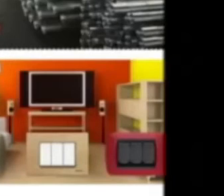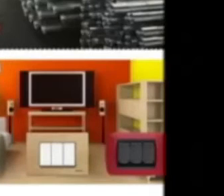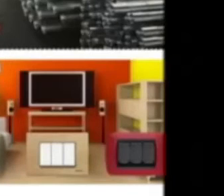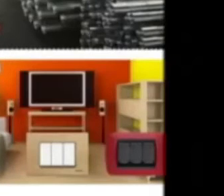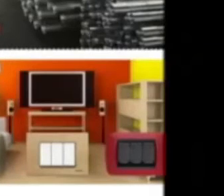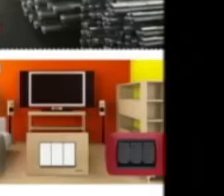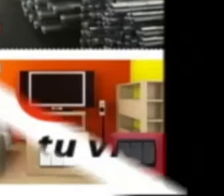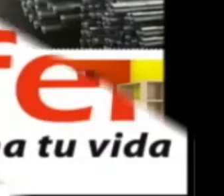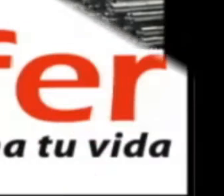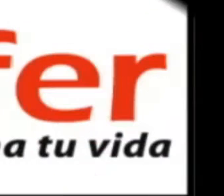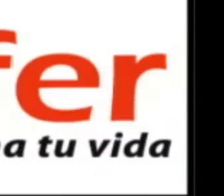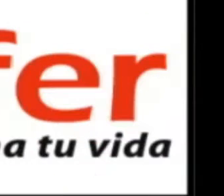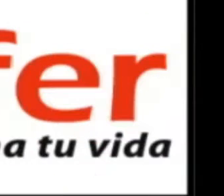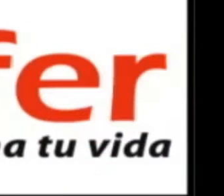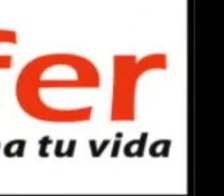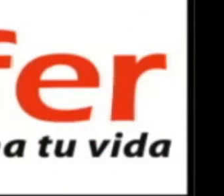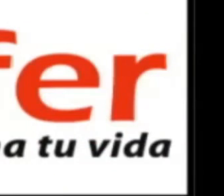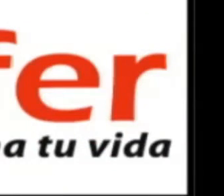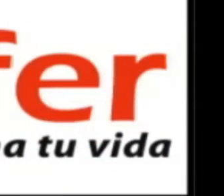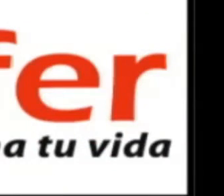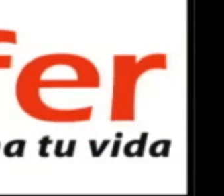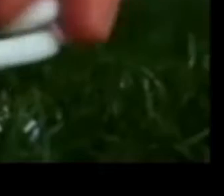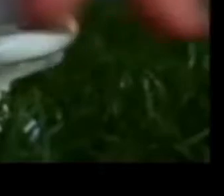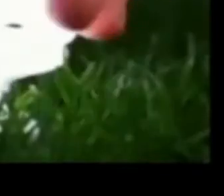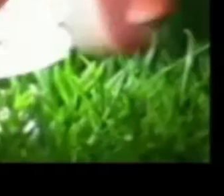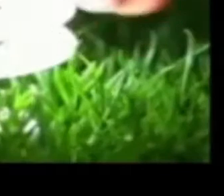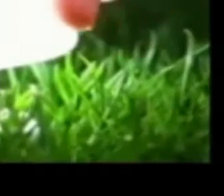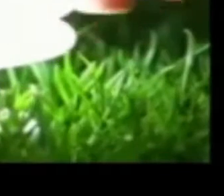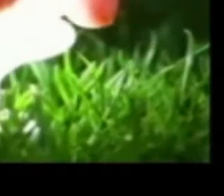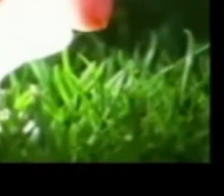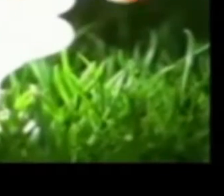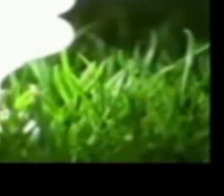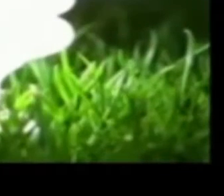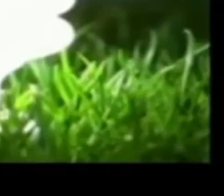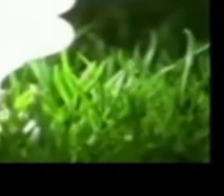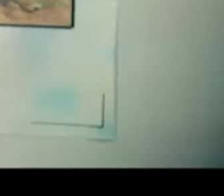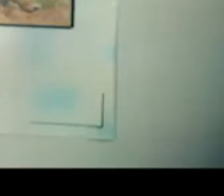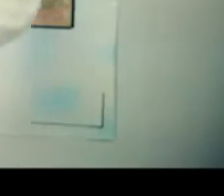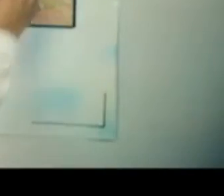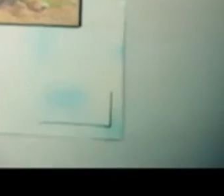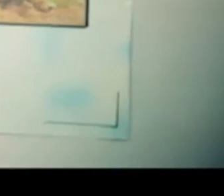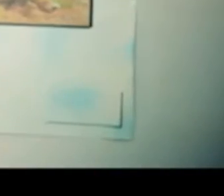calidad en materiales eléctricos. Electrofer, ilumina tu vida.